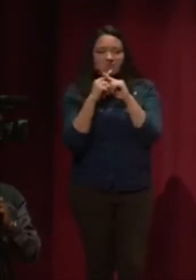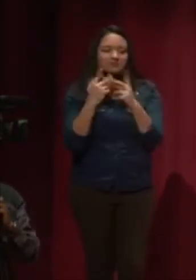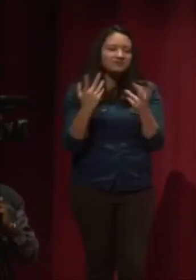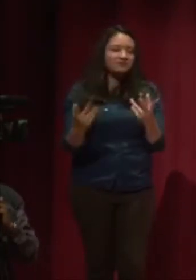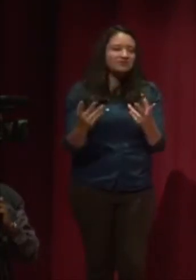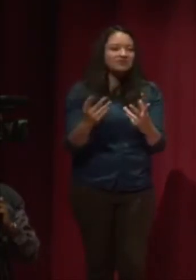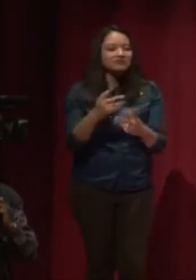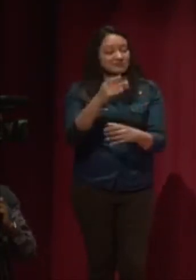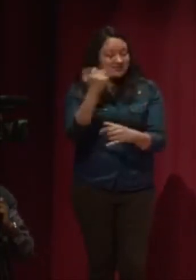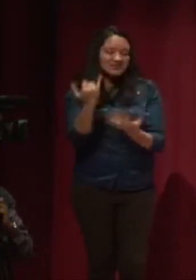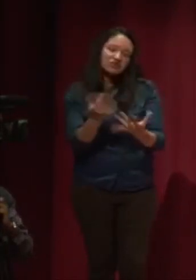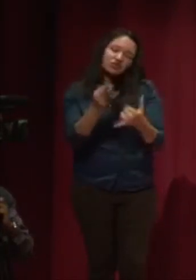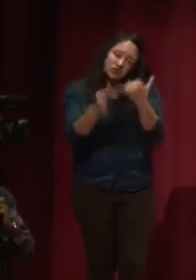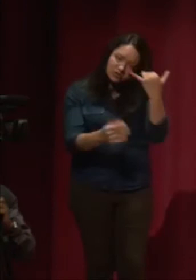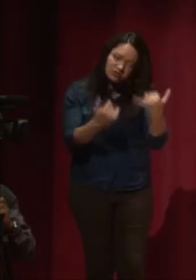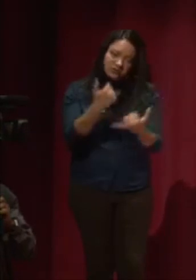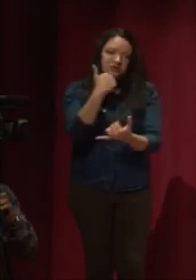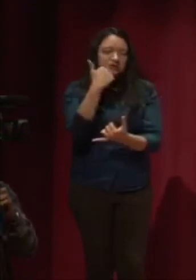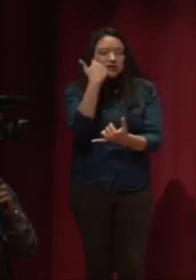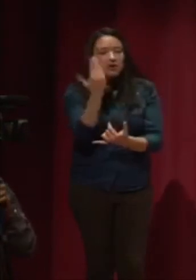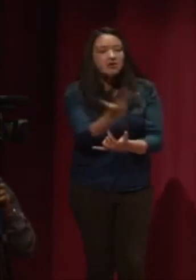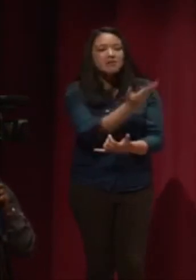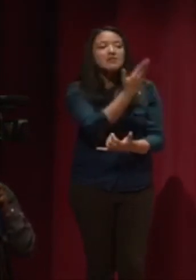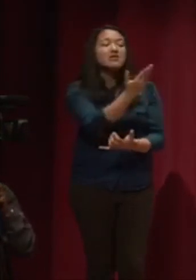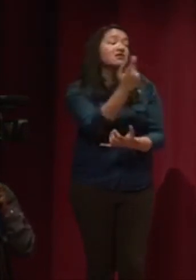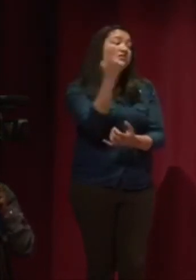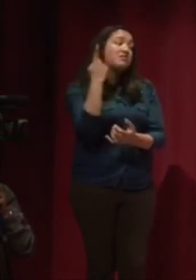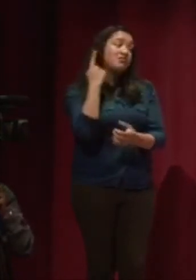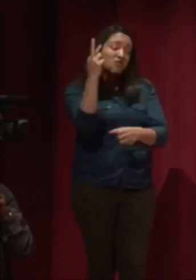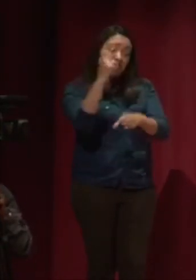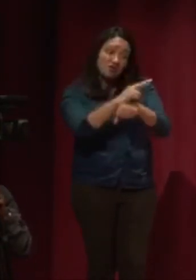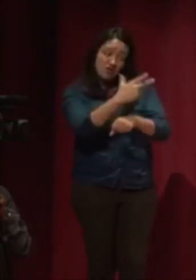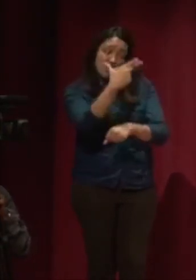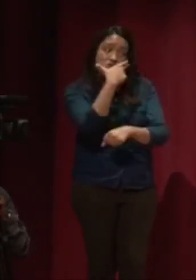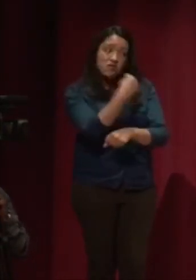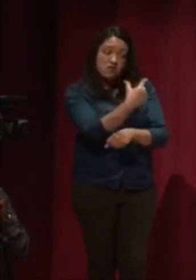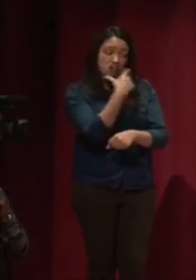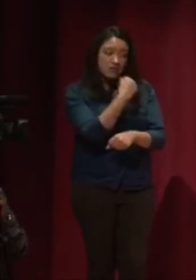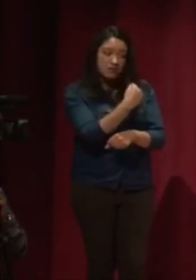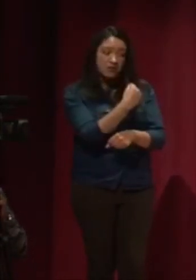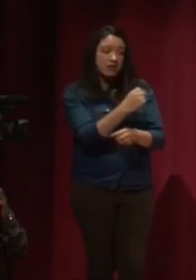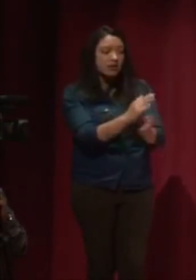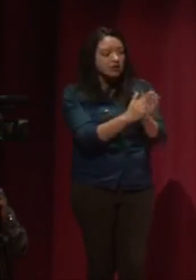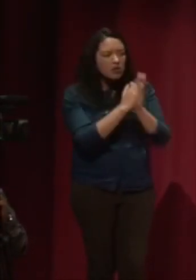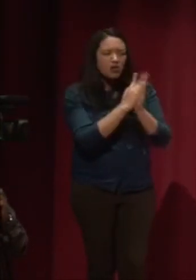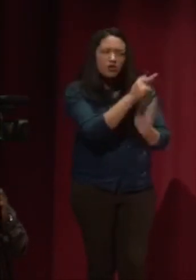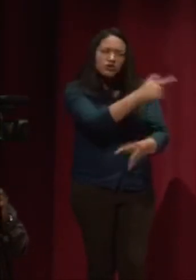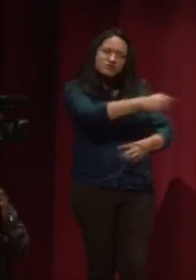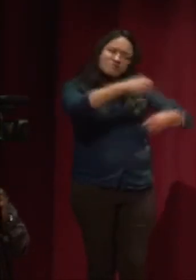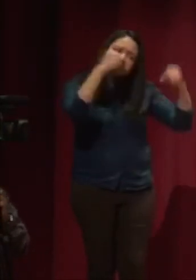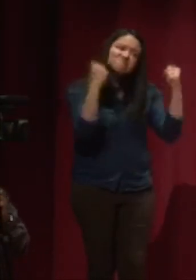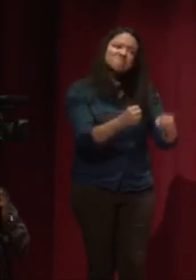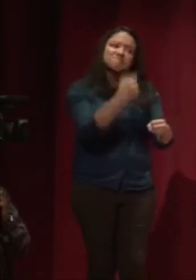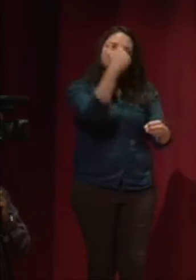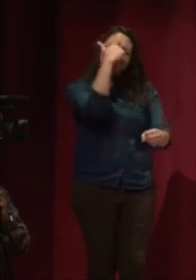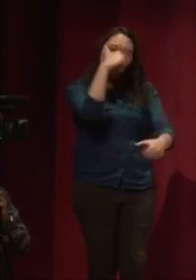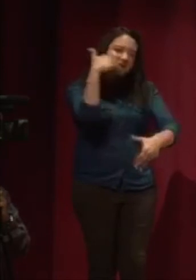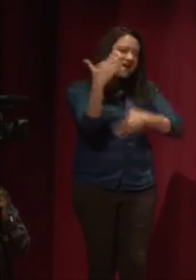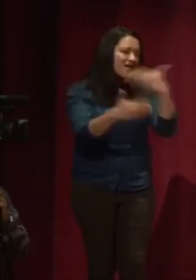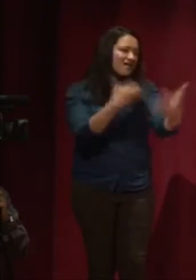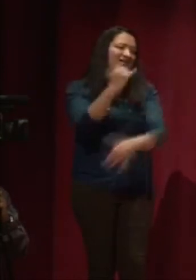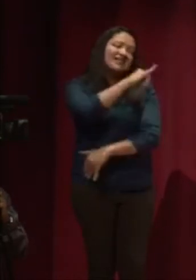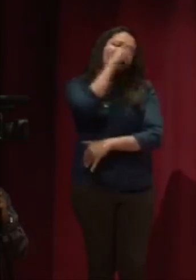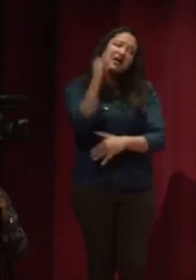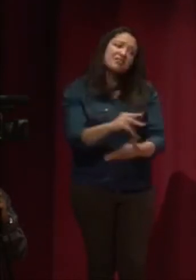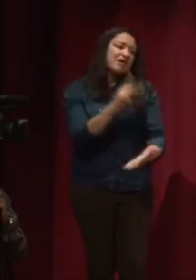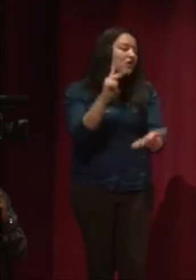Y ya por último, quisiera pedirle, señor procurador, que se comprometa a que ya no va a volver a